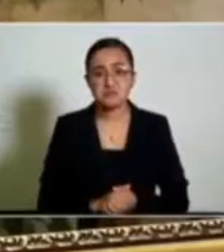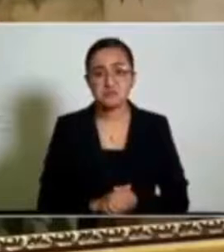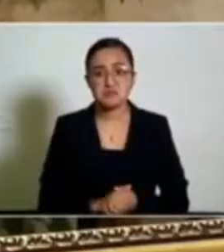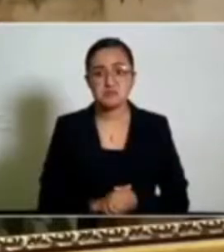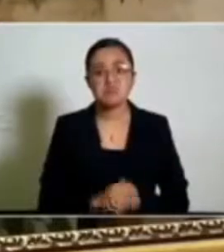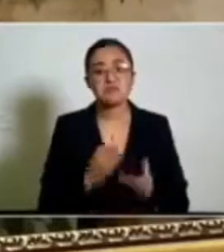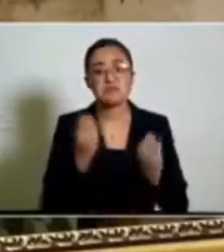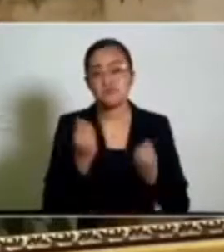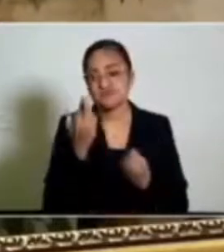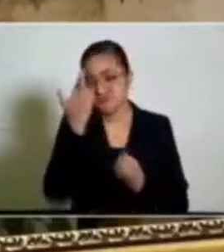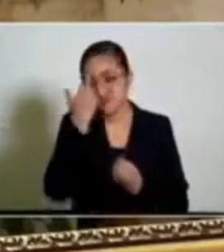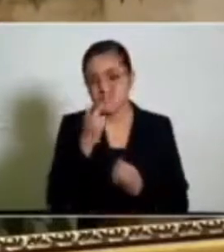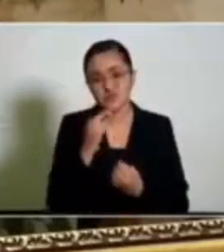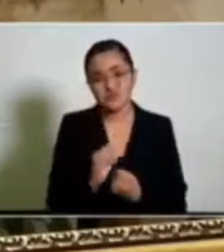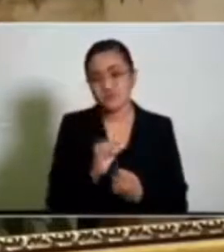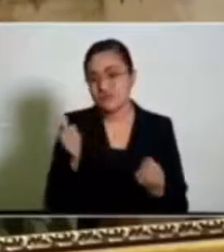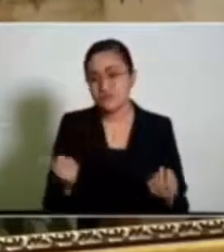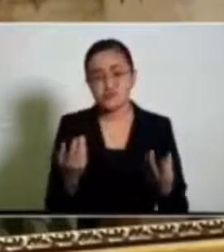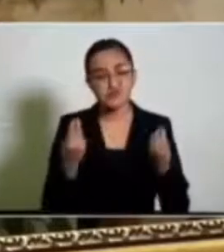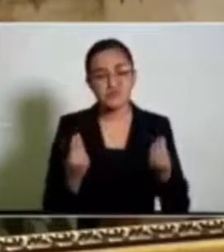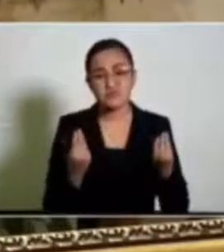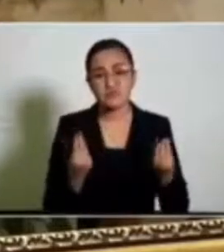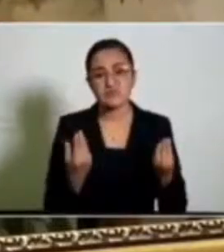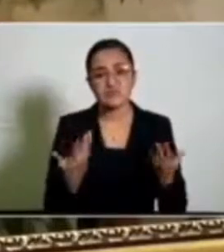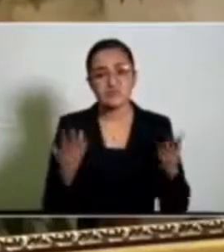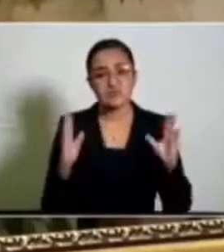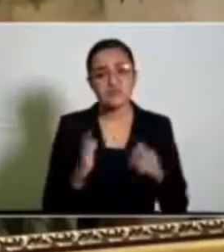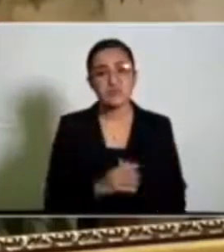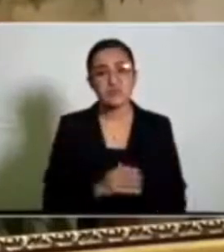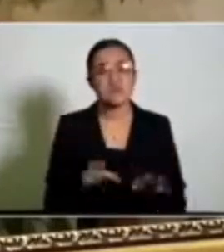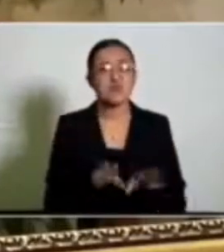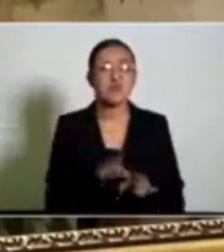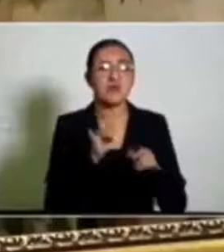Muchas razones. El hartazgo,